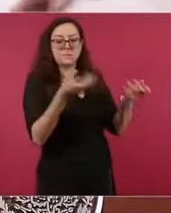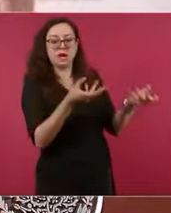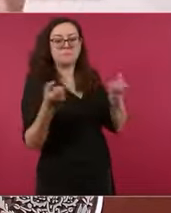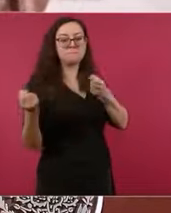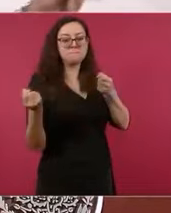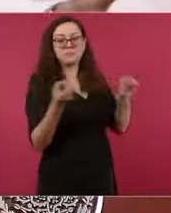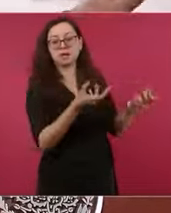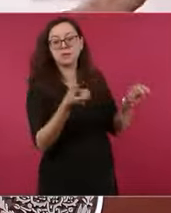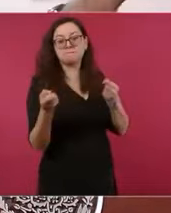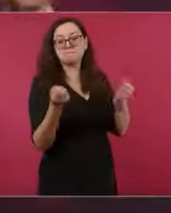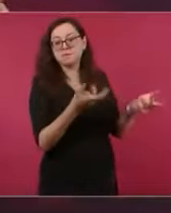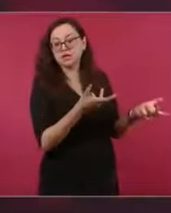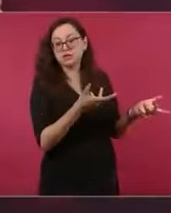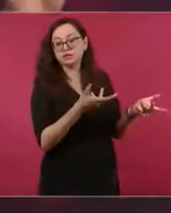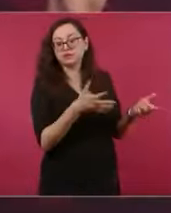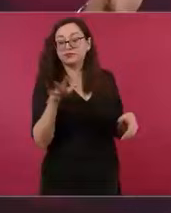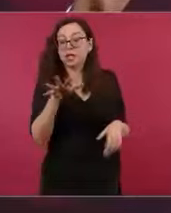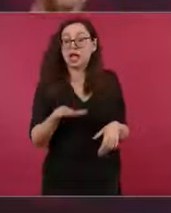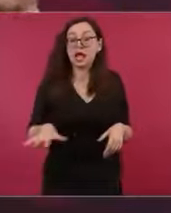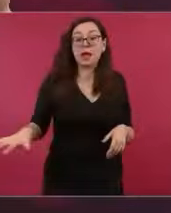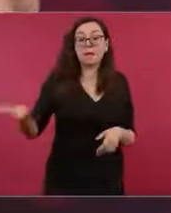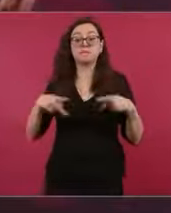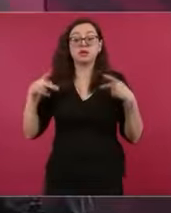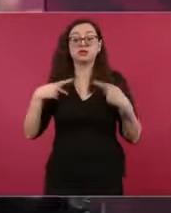del pueblo. No